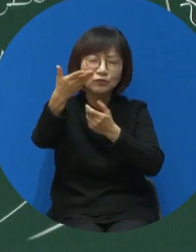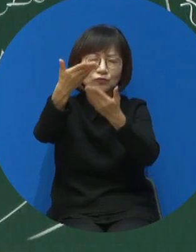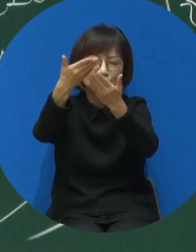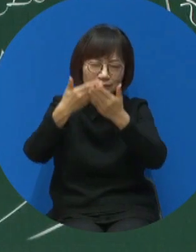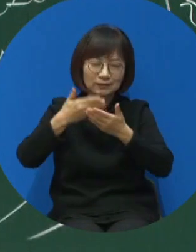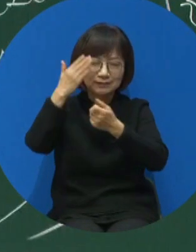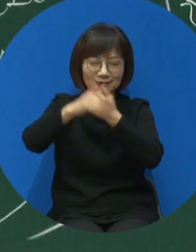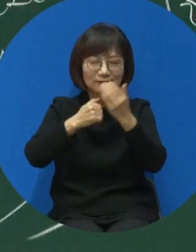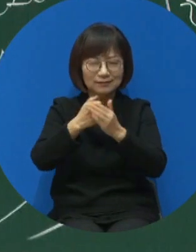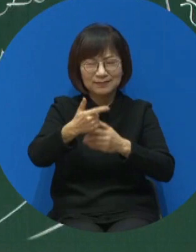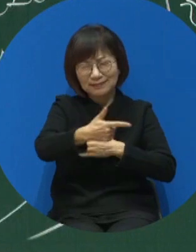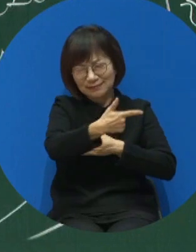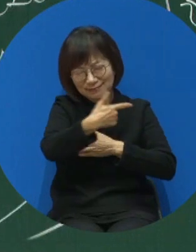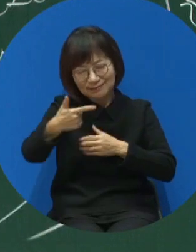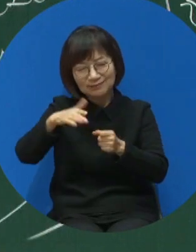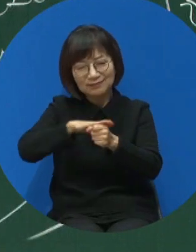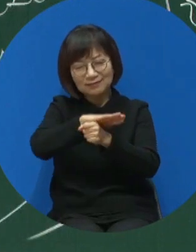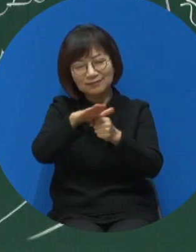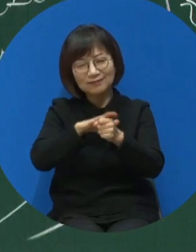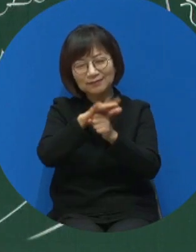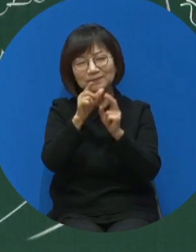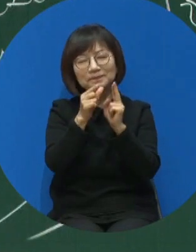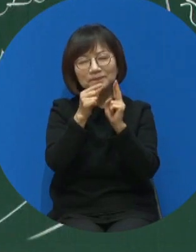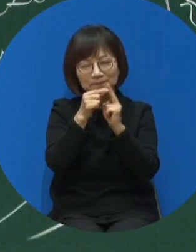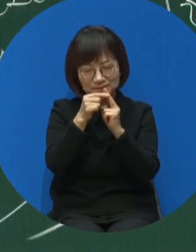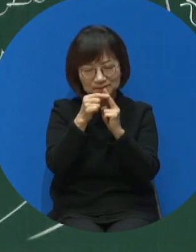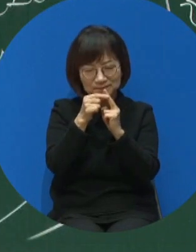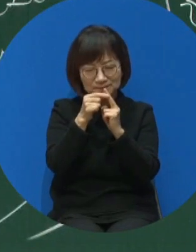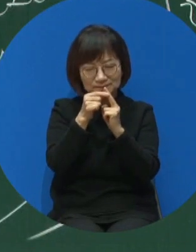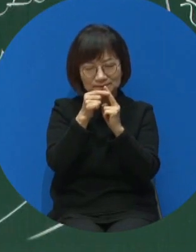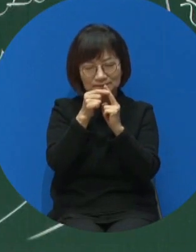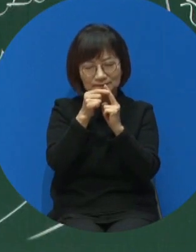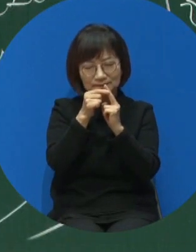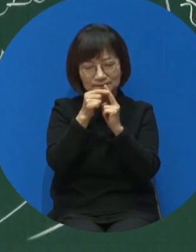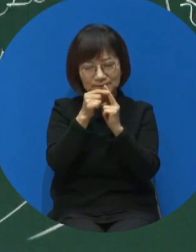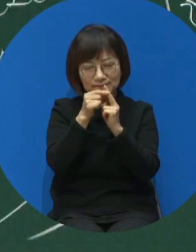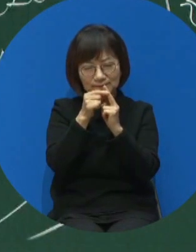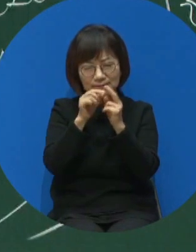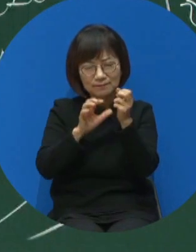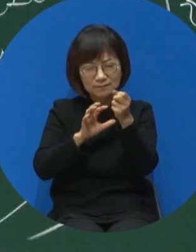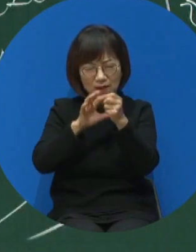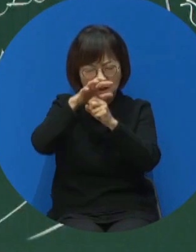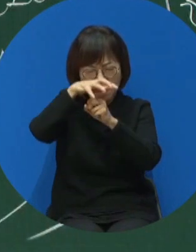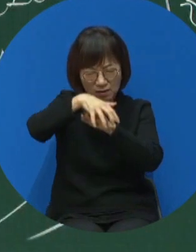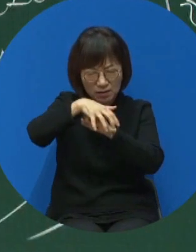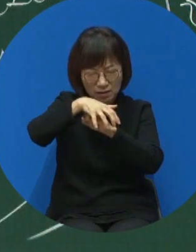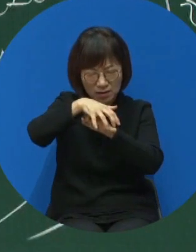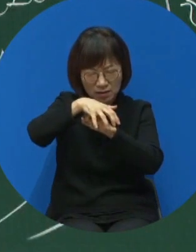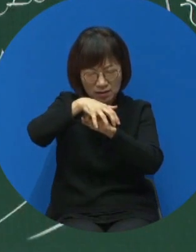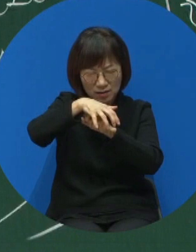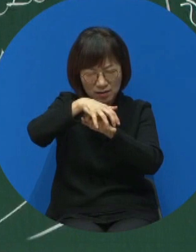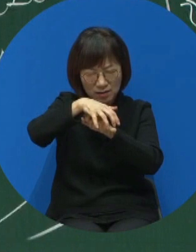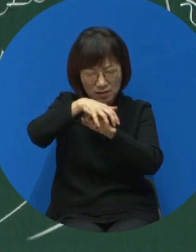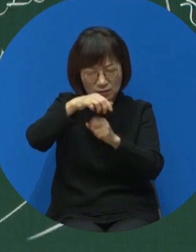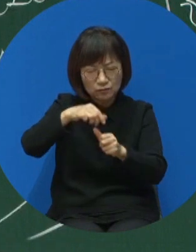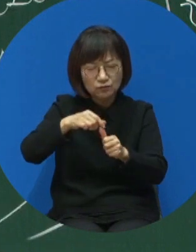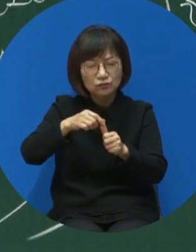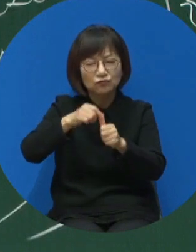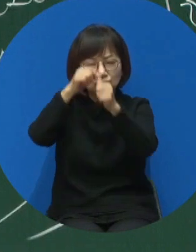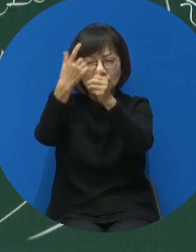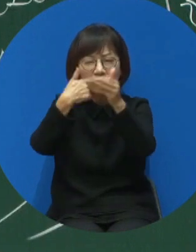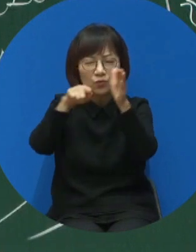sting aranwa con el gran amor del dios padre que nos da las cosas que son eternas seguir saliendo and